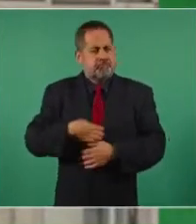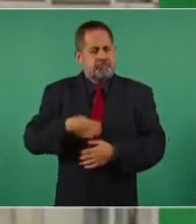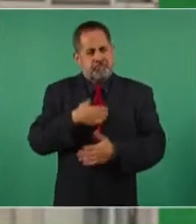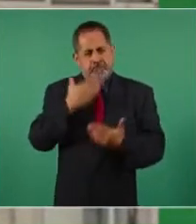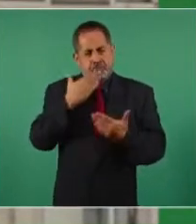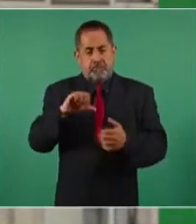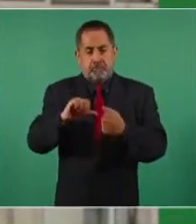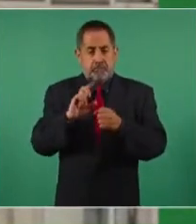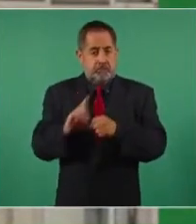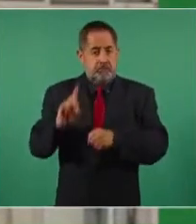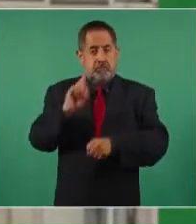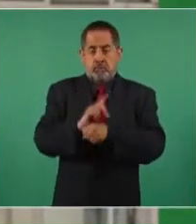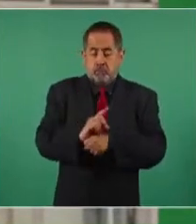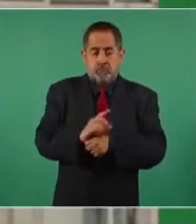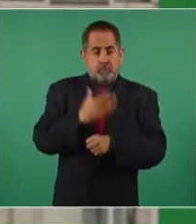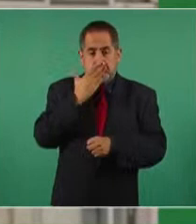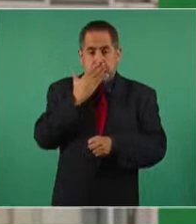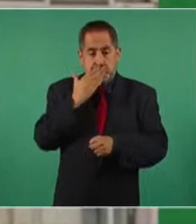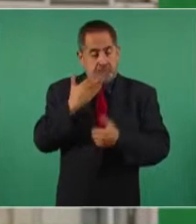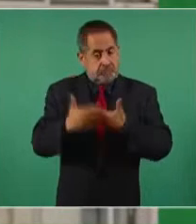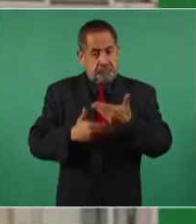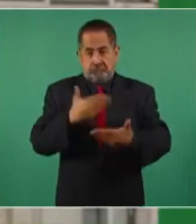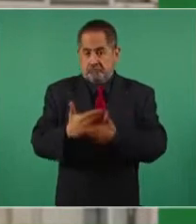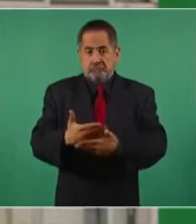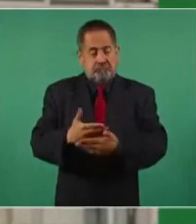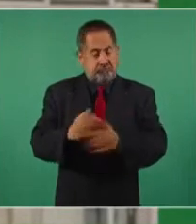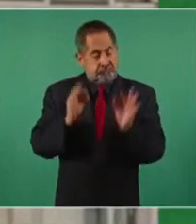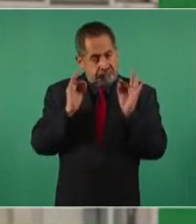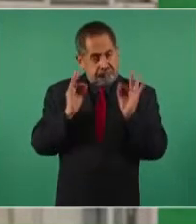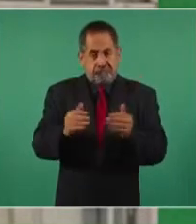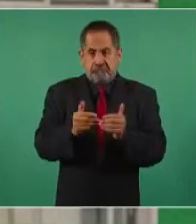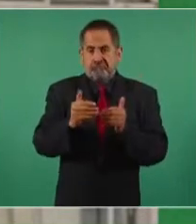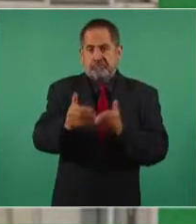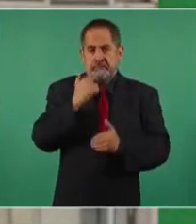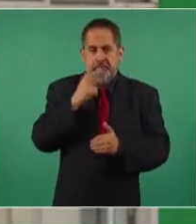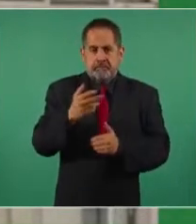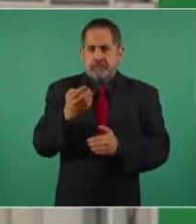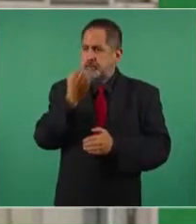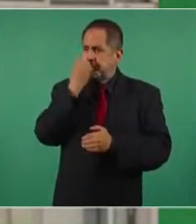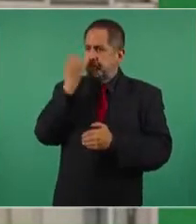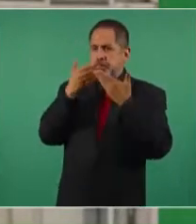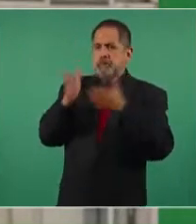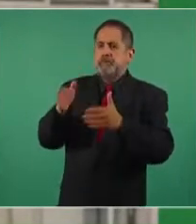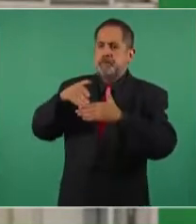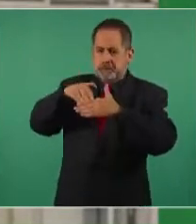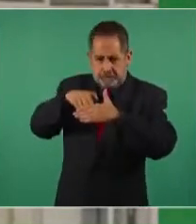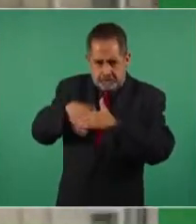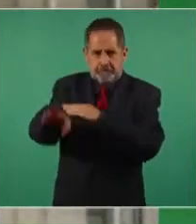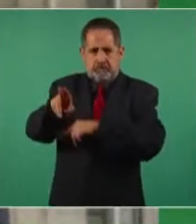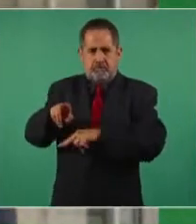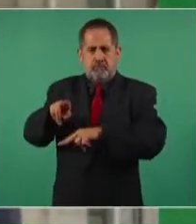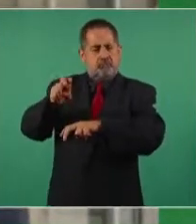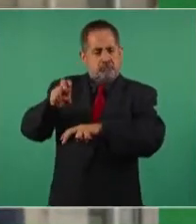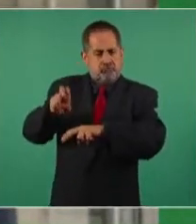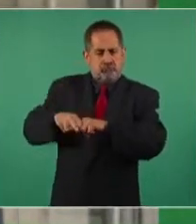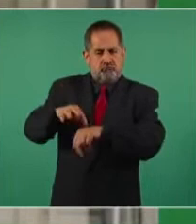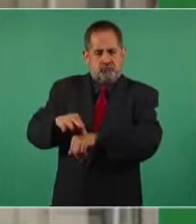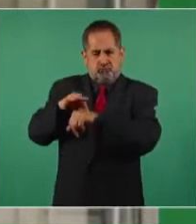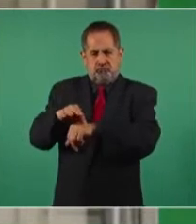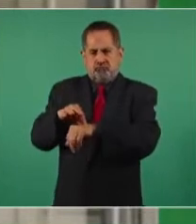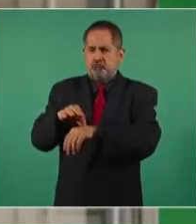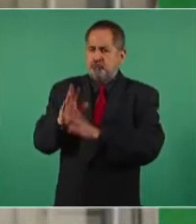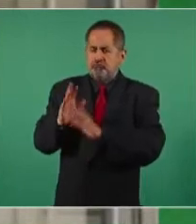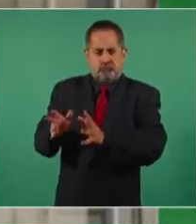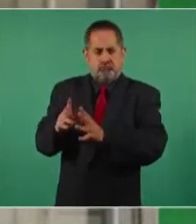en el que damos un paso necesario acceso presencial clases calcula